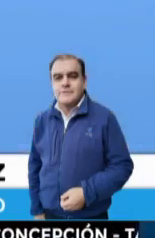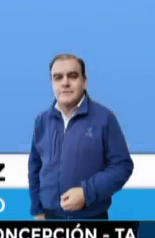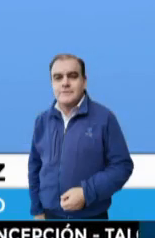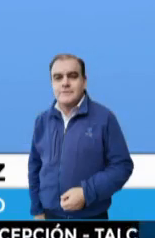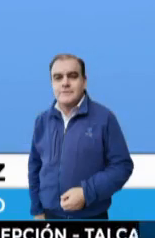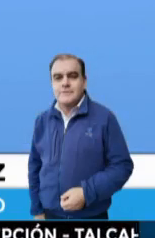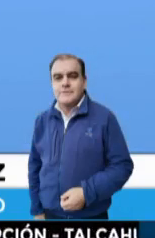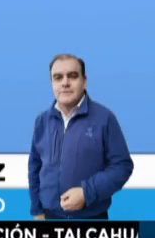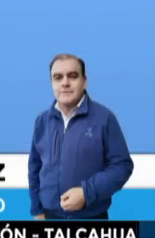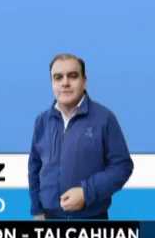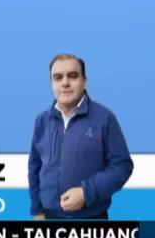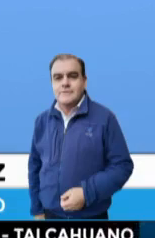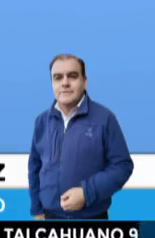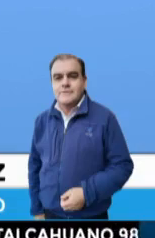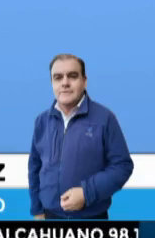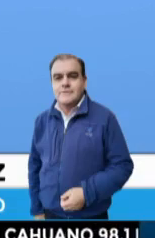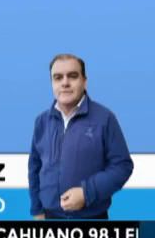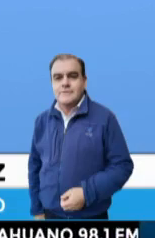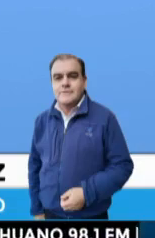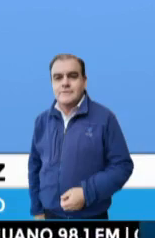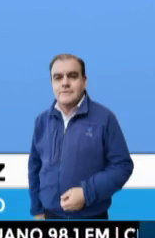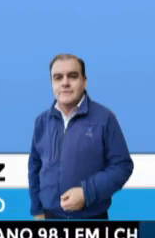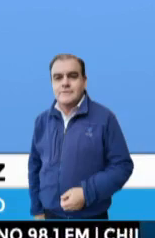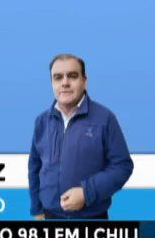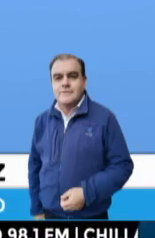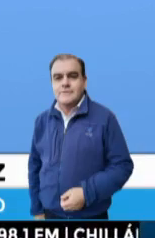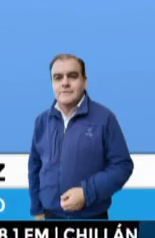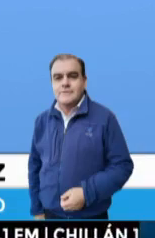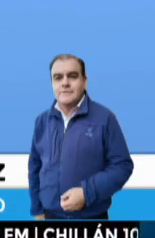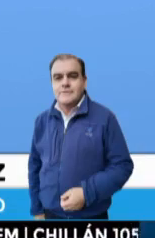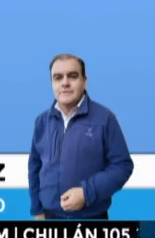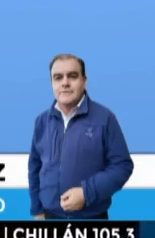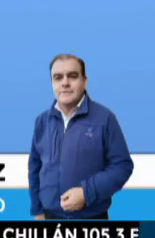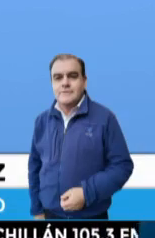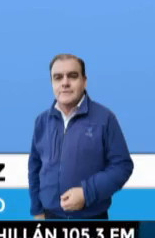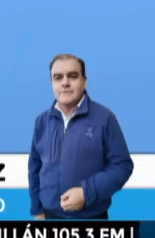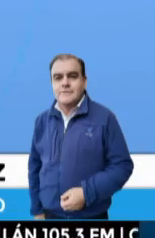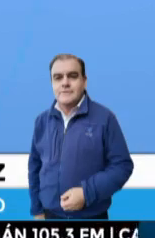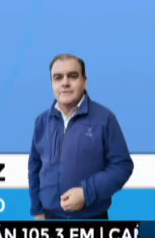las policías que deberán hacerse cargo de cada una de las investigaciones por los hechos